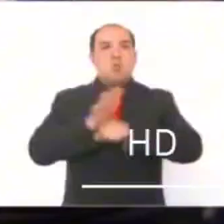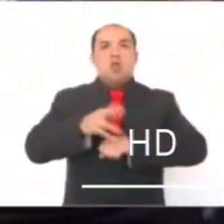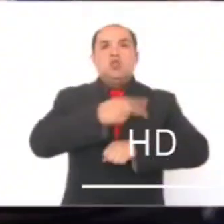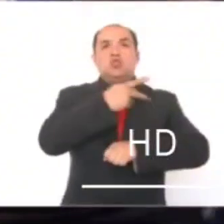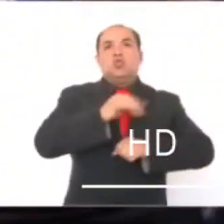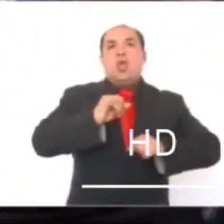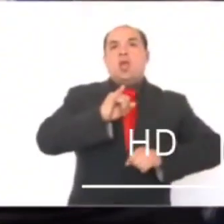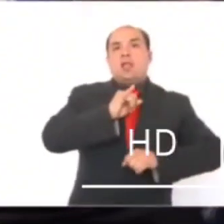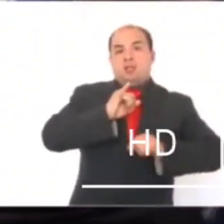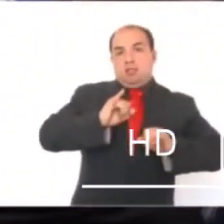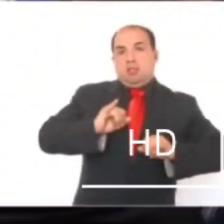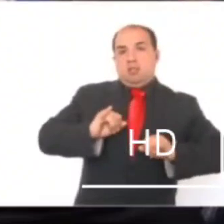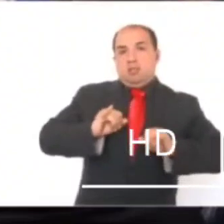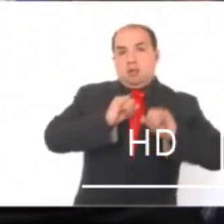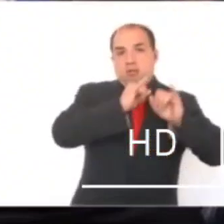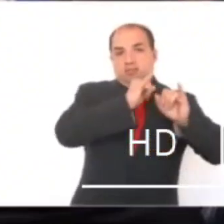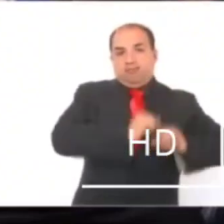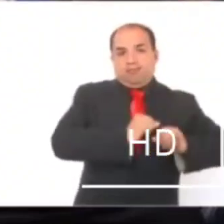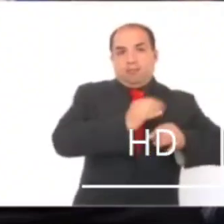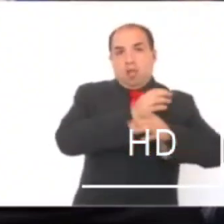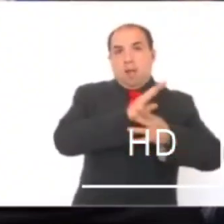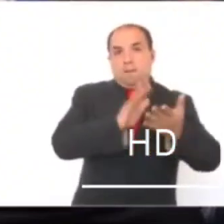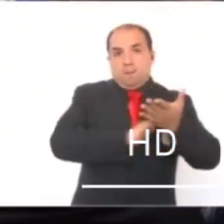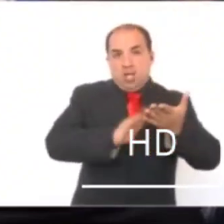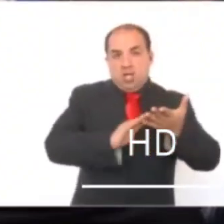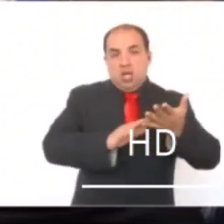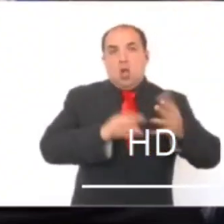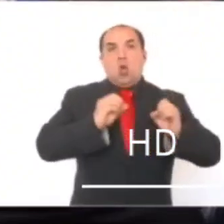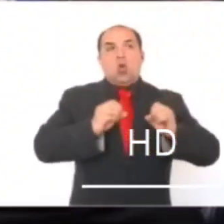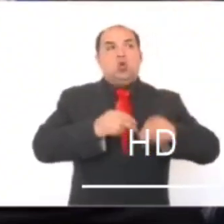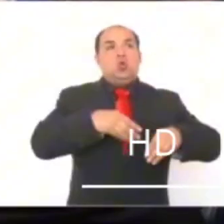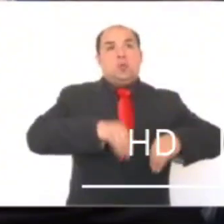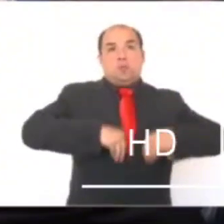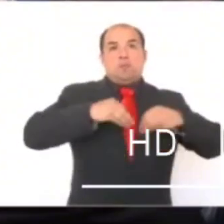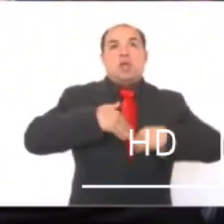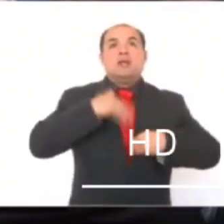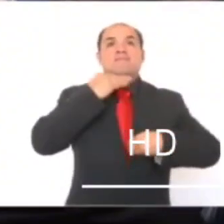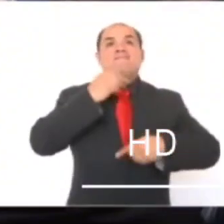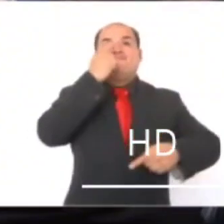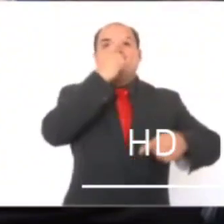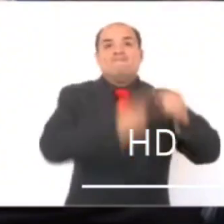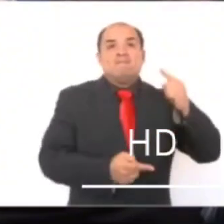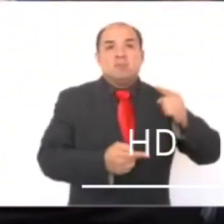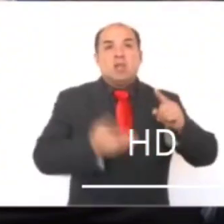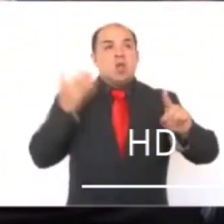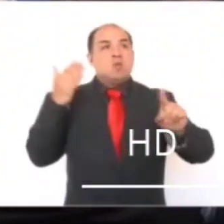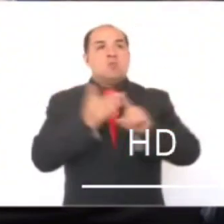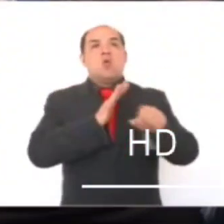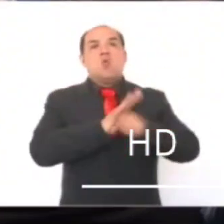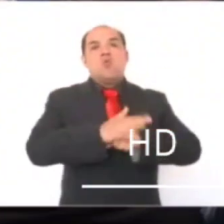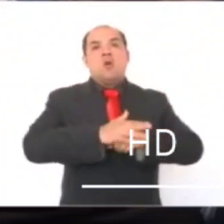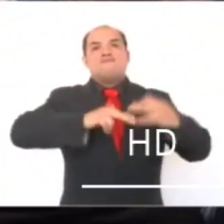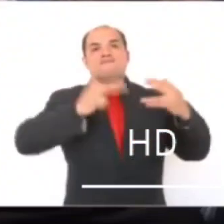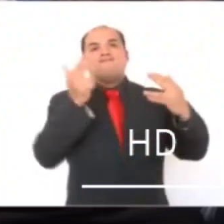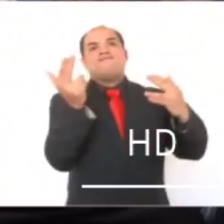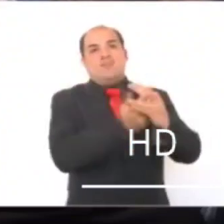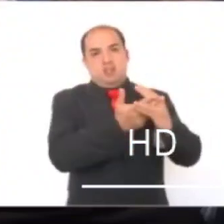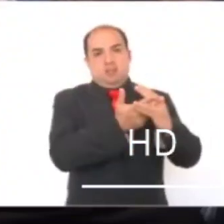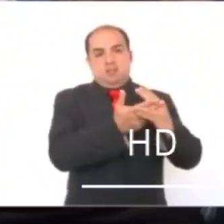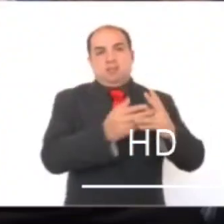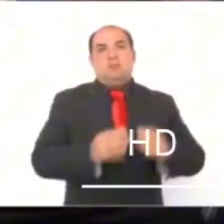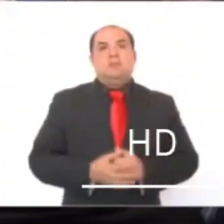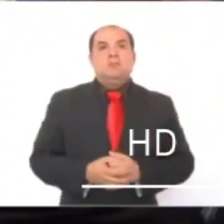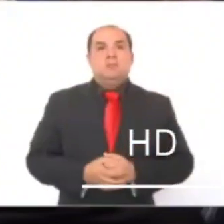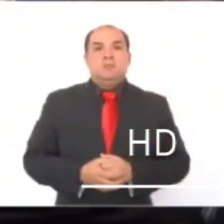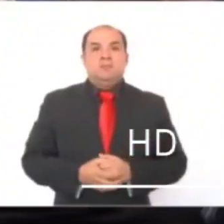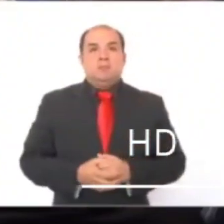identidad, de privarla de una vida digna, que tienen el objetivo de borrarlas de esta faz de la tierra.